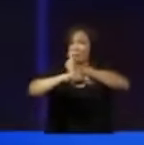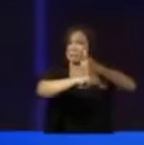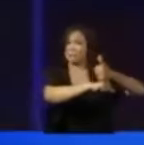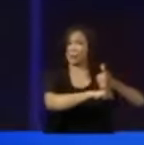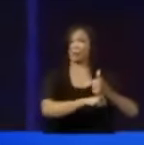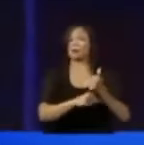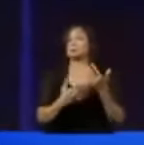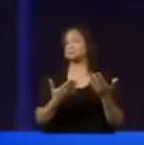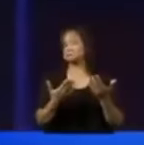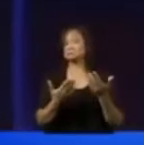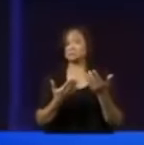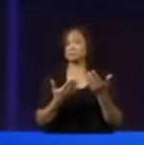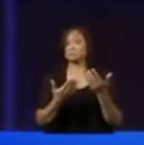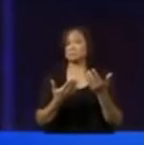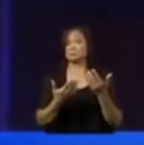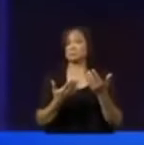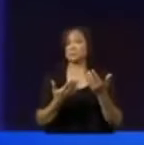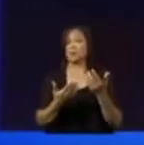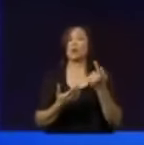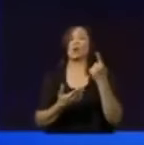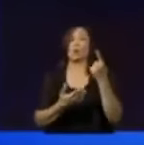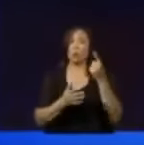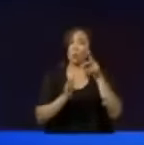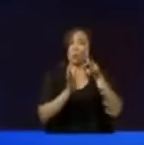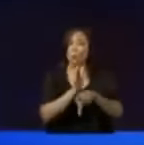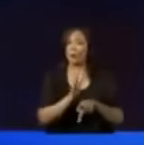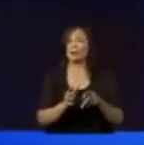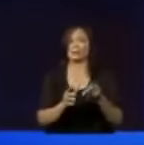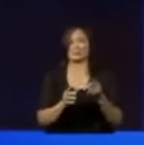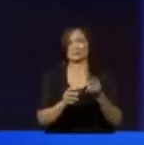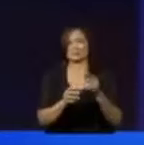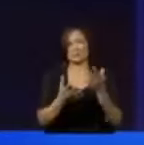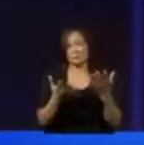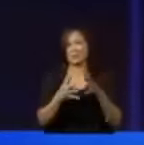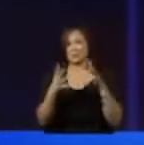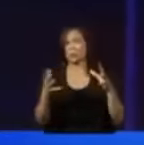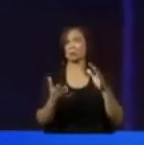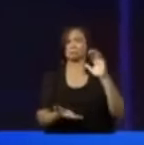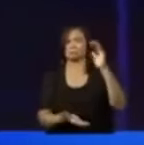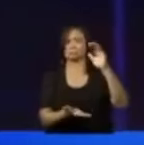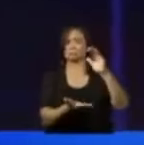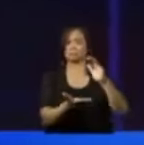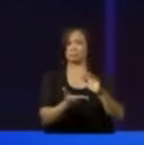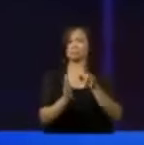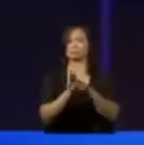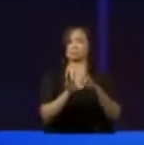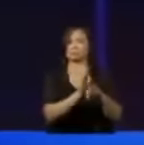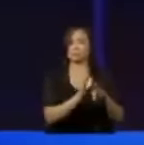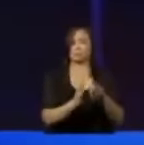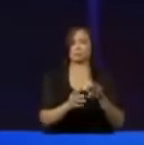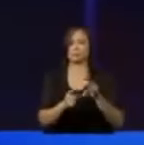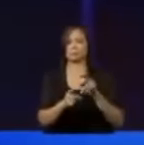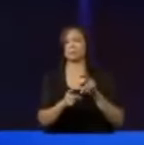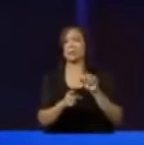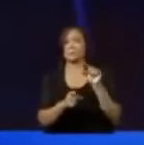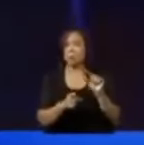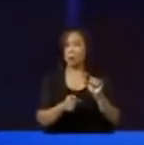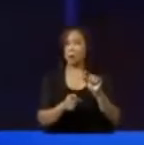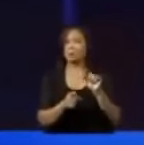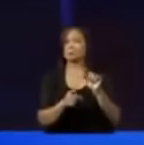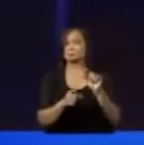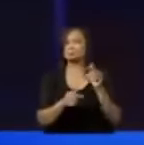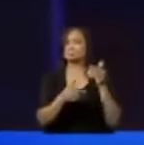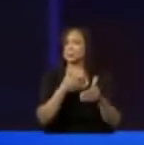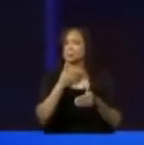por eso, aunque todavía un solo feminicidio es demasiado, ha ido disminuyendo el feminicidio. Poco,